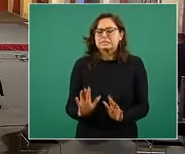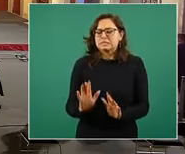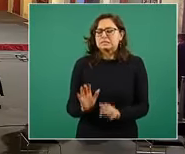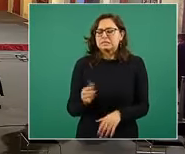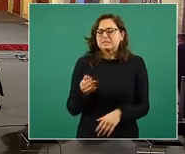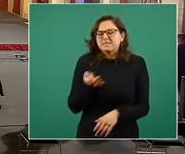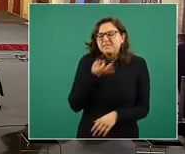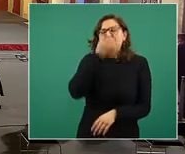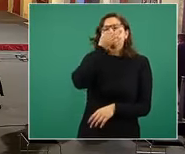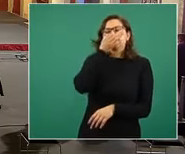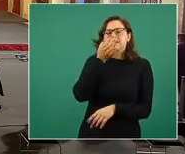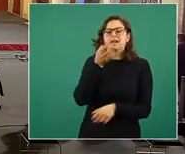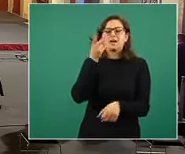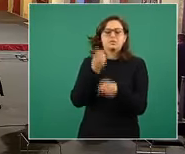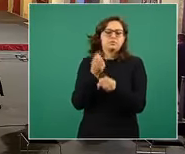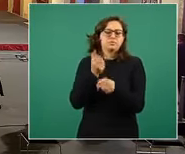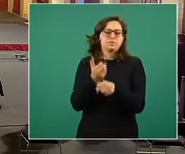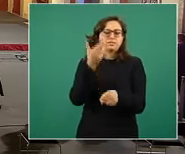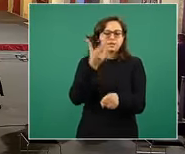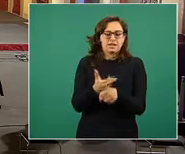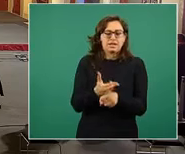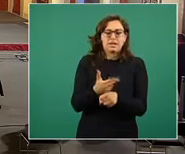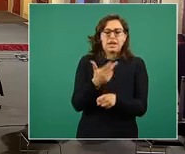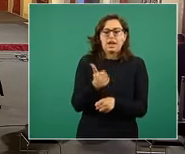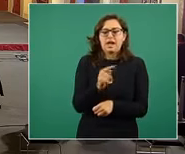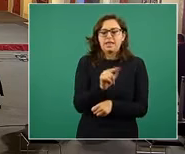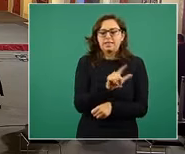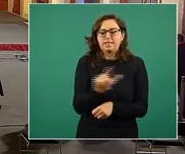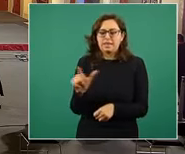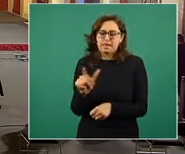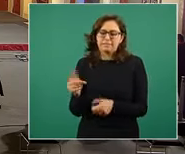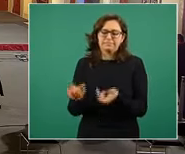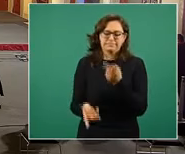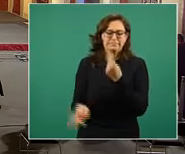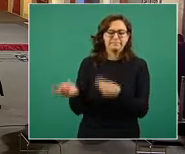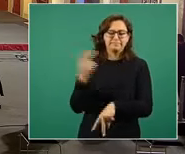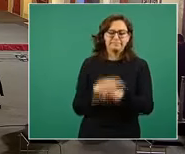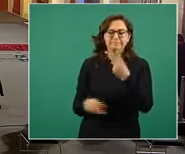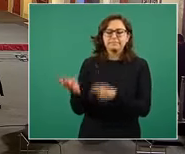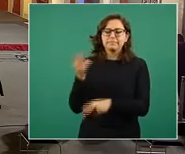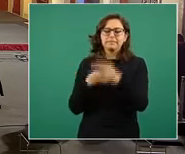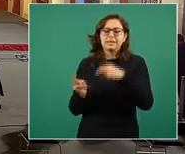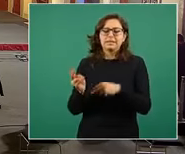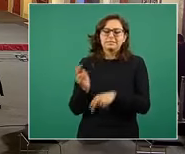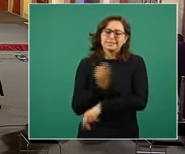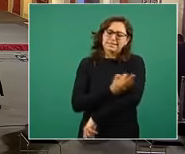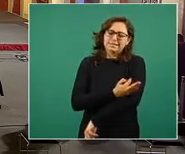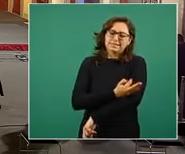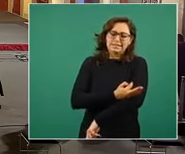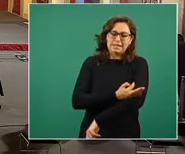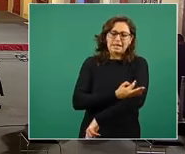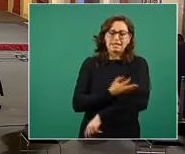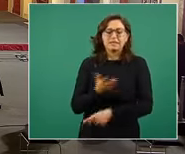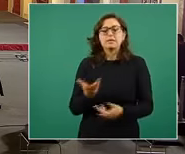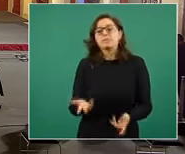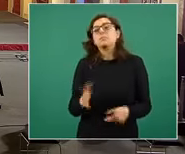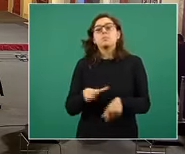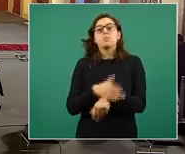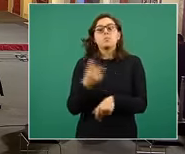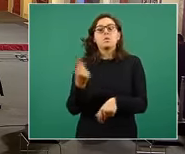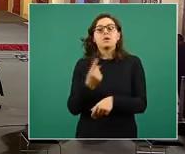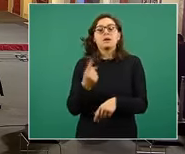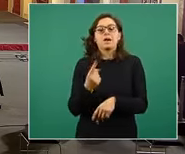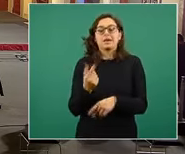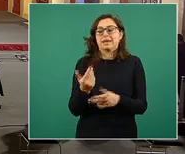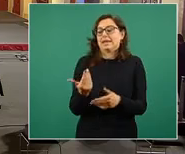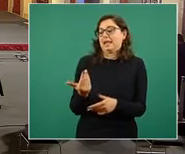conferencia el subsecretario de Prevención y Promoción de la Salud, doctor Hugo López-Gatell. Venimos saliendo precisamente